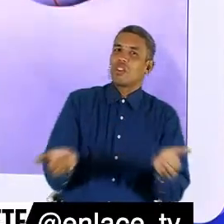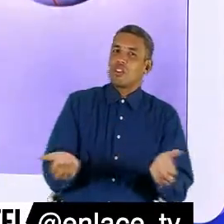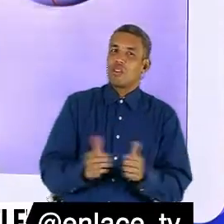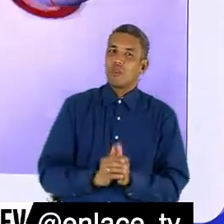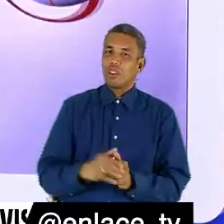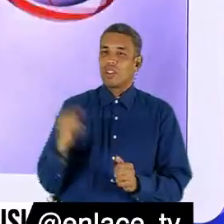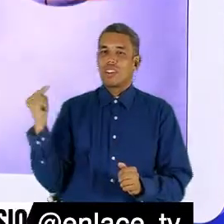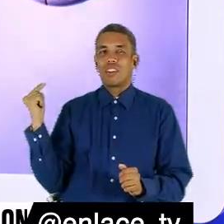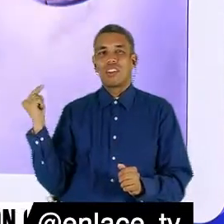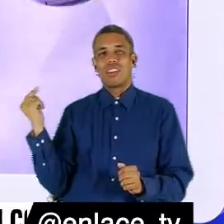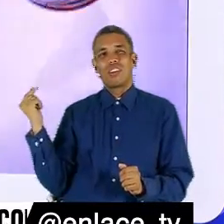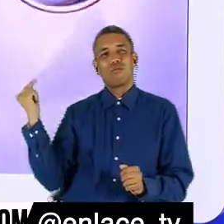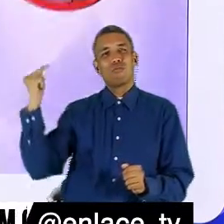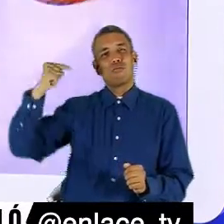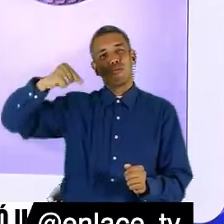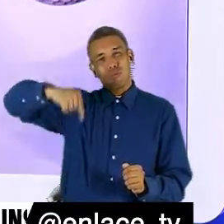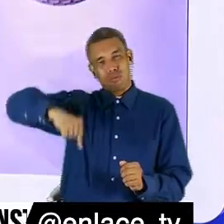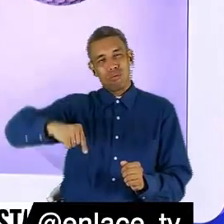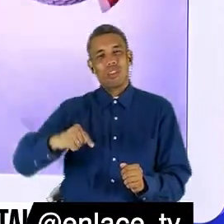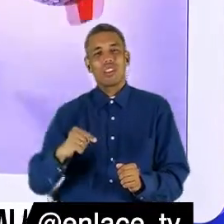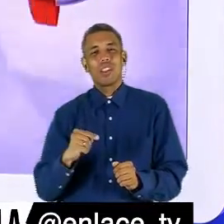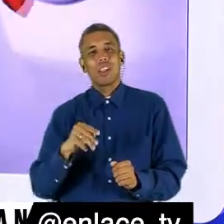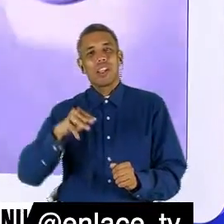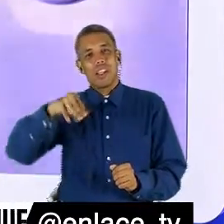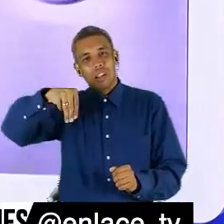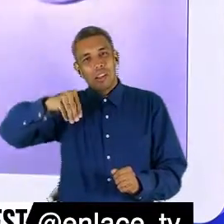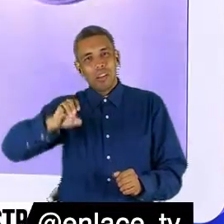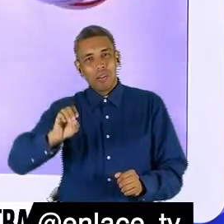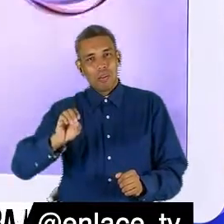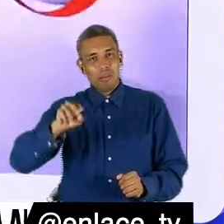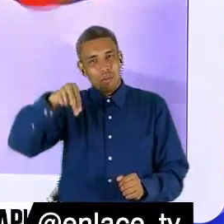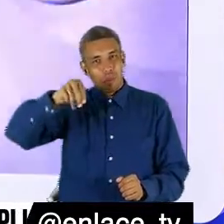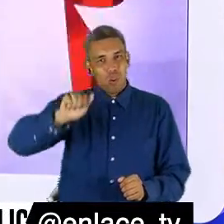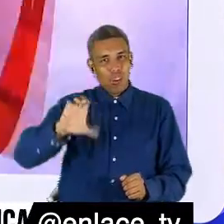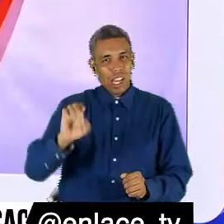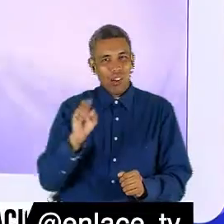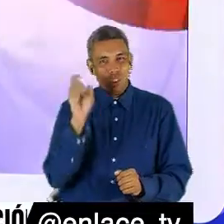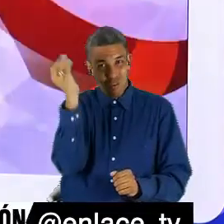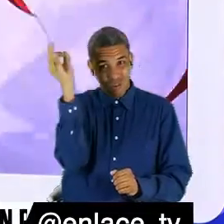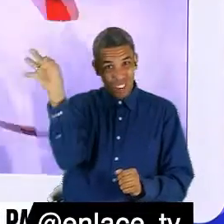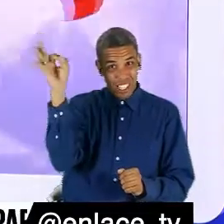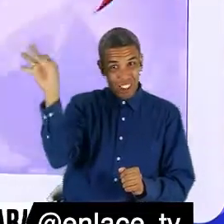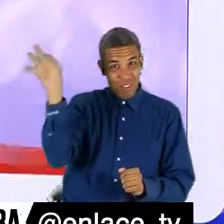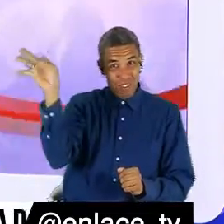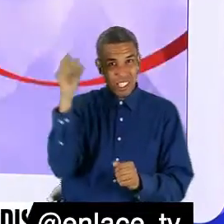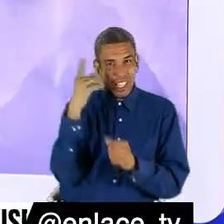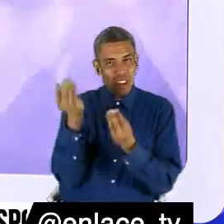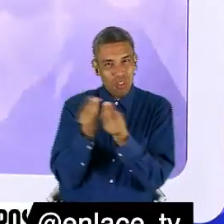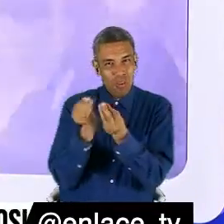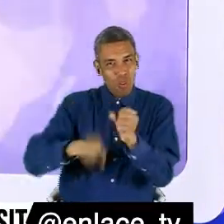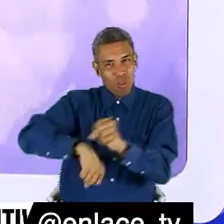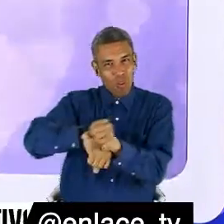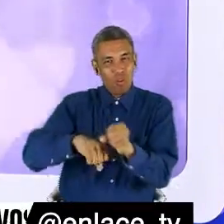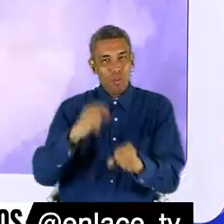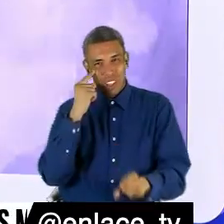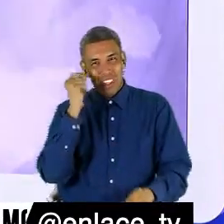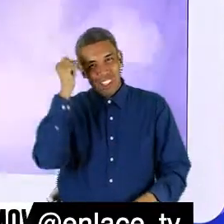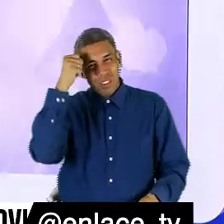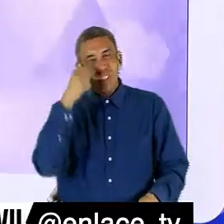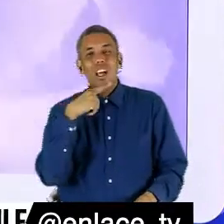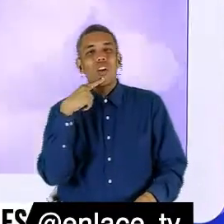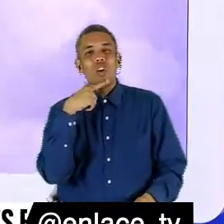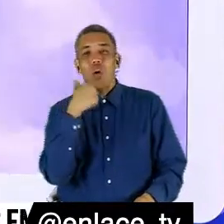al Mónaco, lo que ves esta selección Colombia, la renovación que ha tenido frente a Costa Rica, piezas nuevas, jugadores nuevos, en